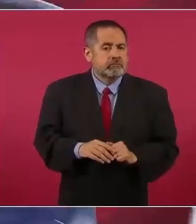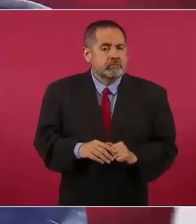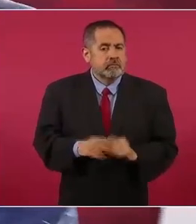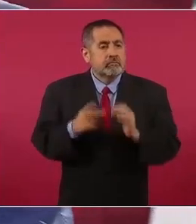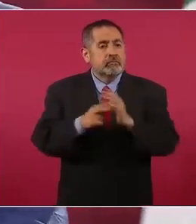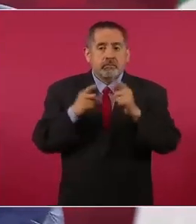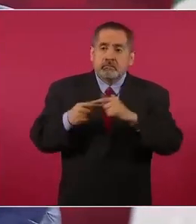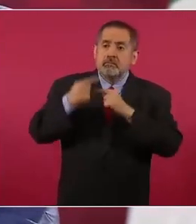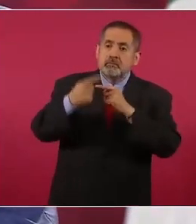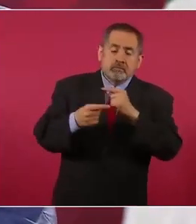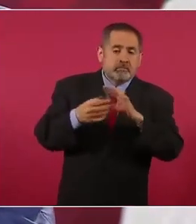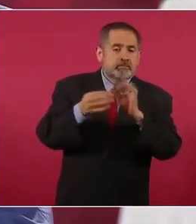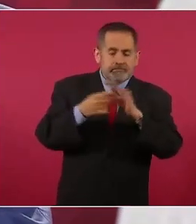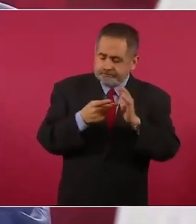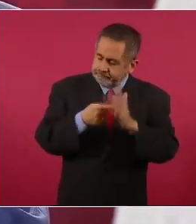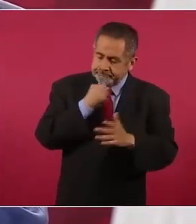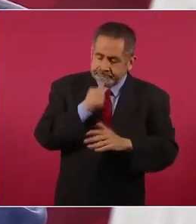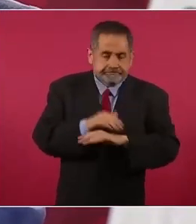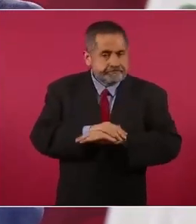repetir